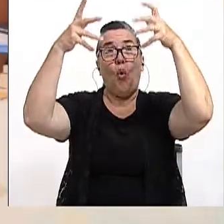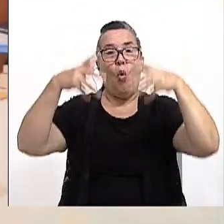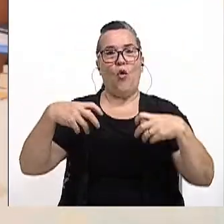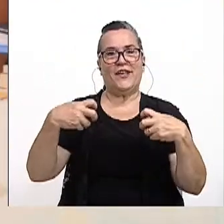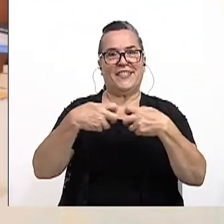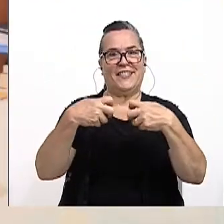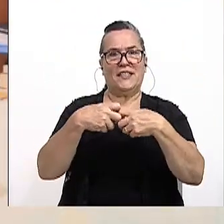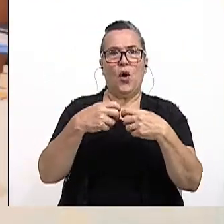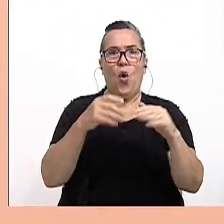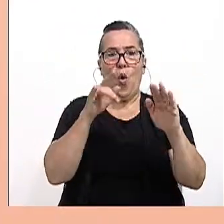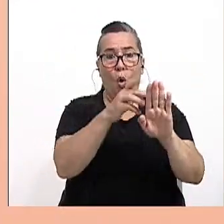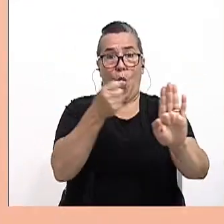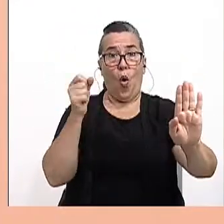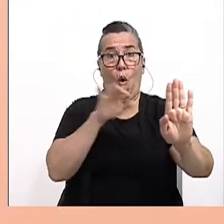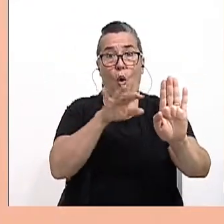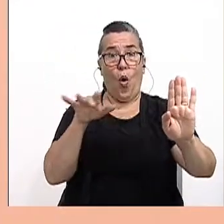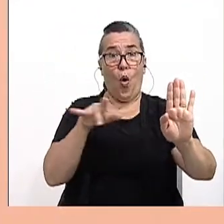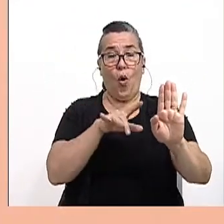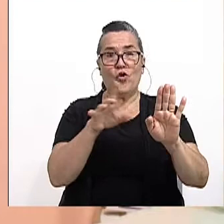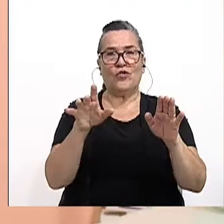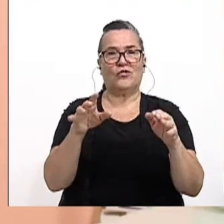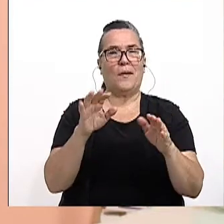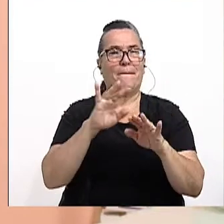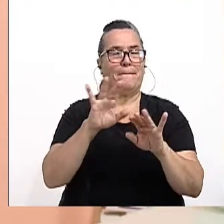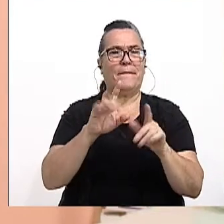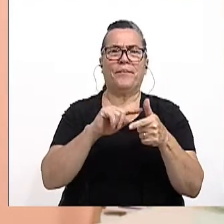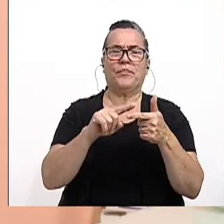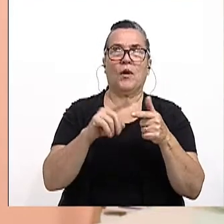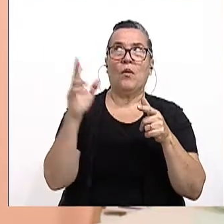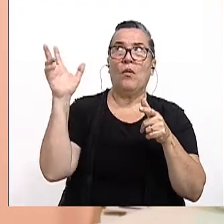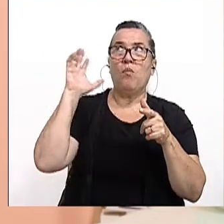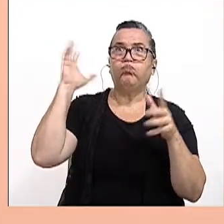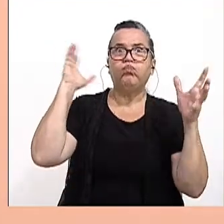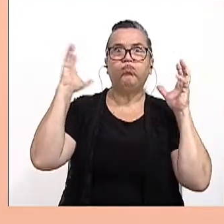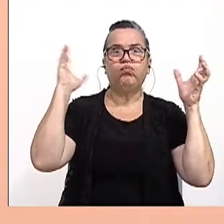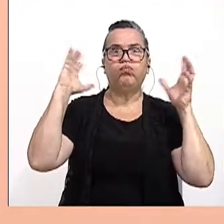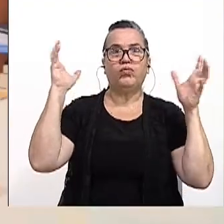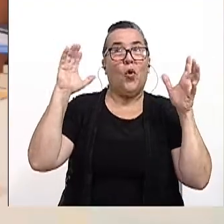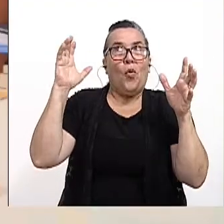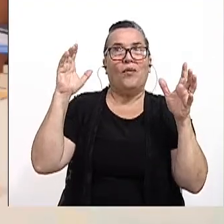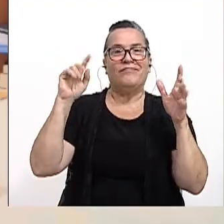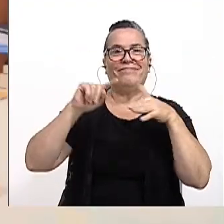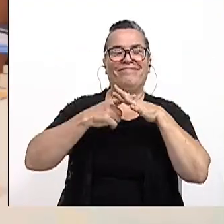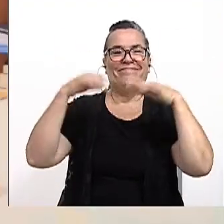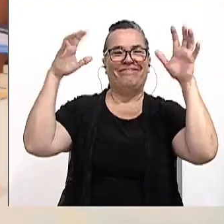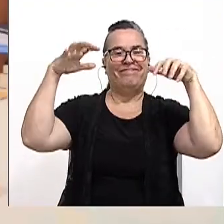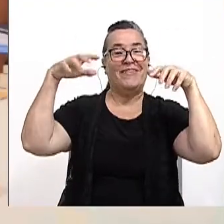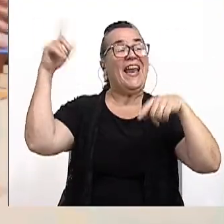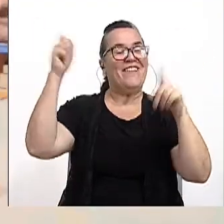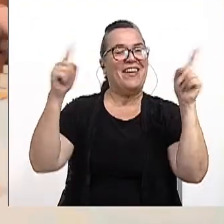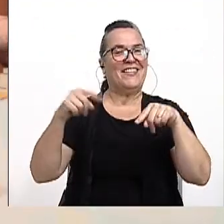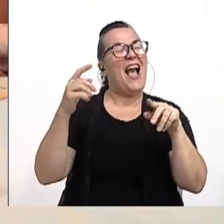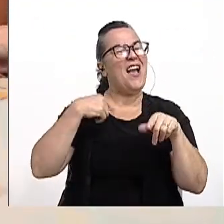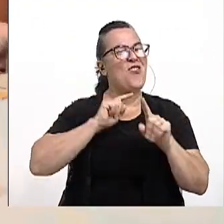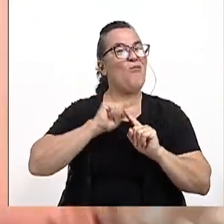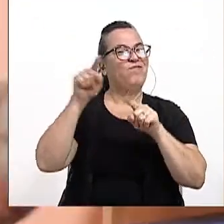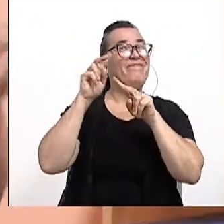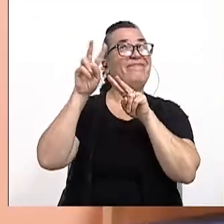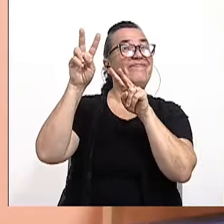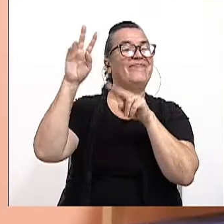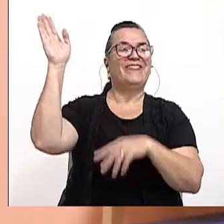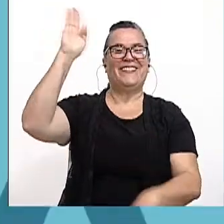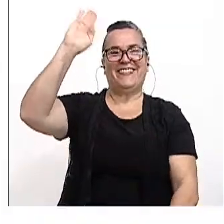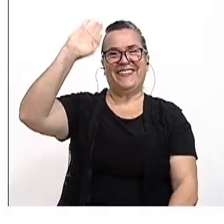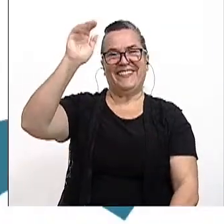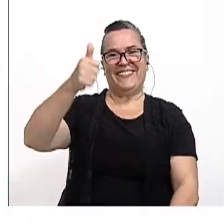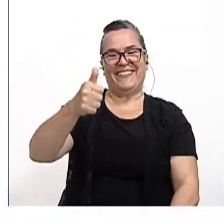los hornos de microondas. Uy, ya está empezando a llover otra vez y va a haber rayería, entonces voy a verlos.